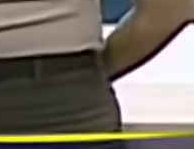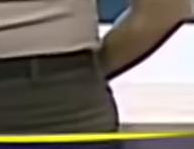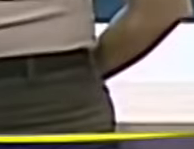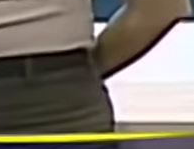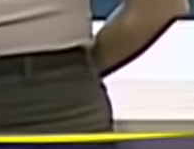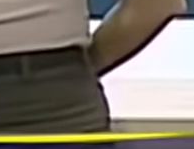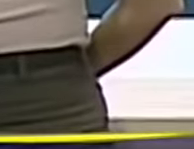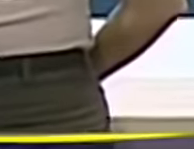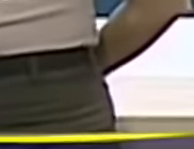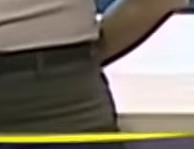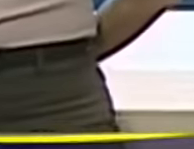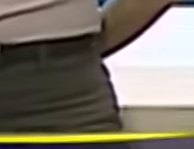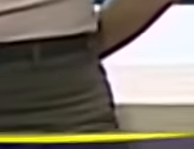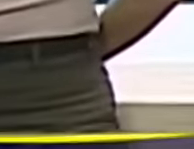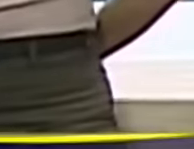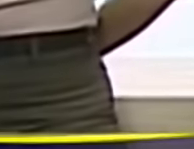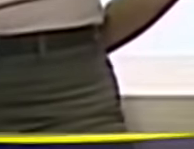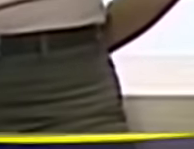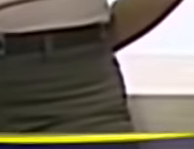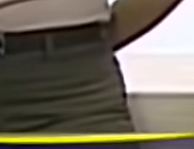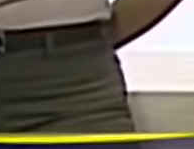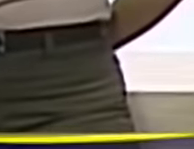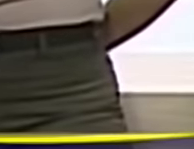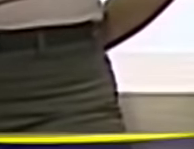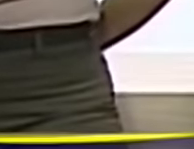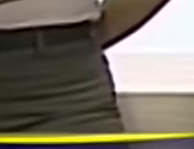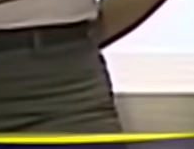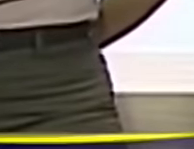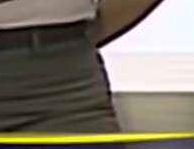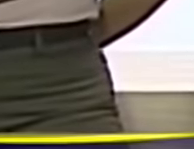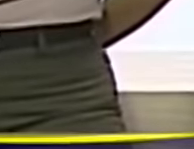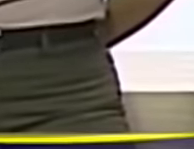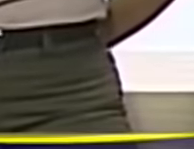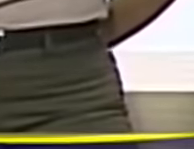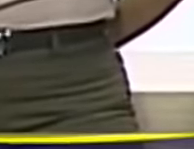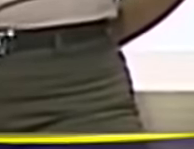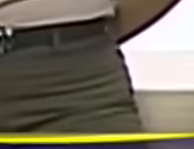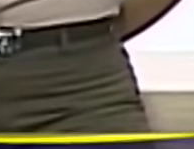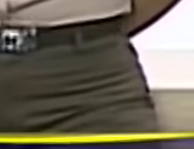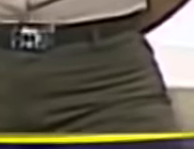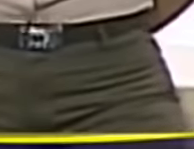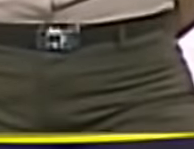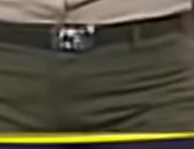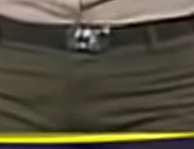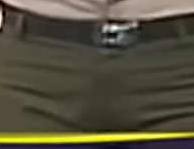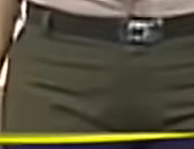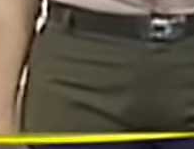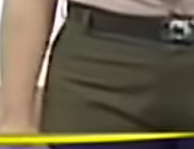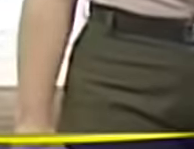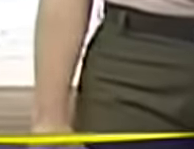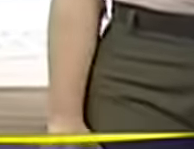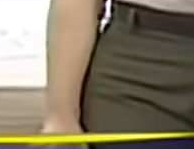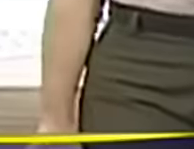Oh, oh, oh, oh, oh.